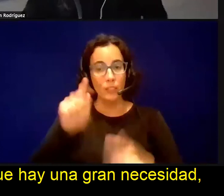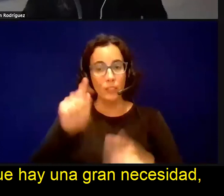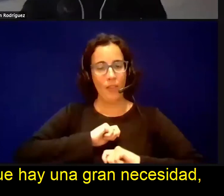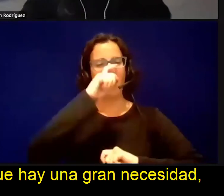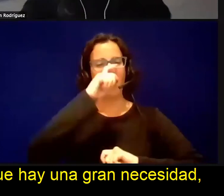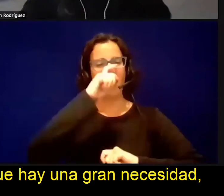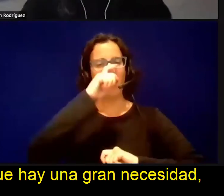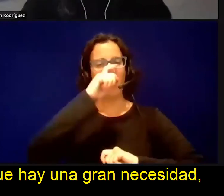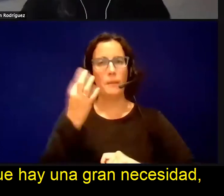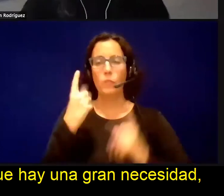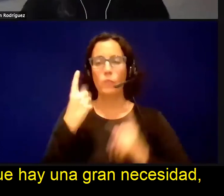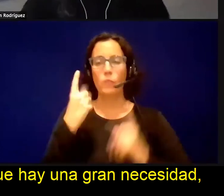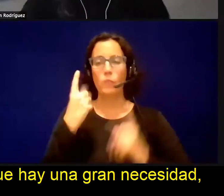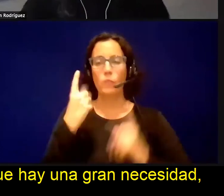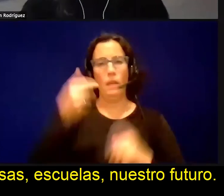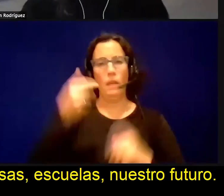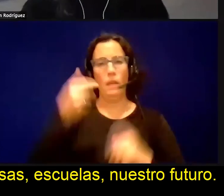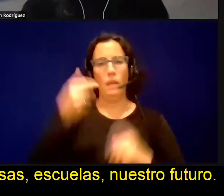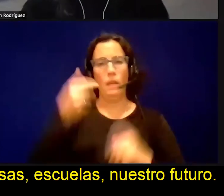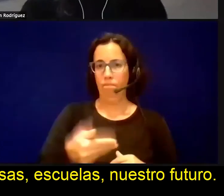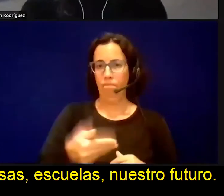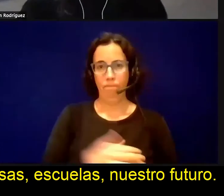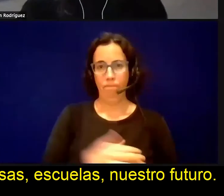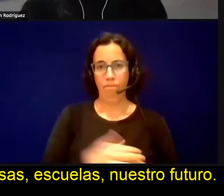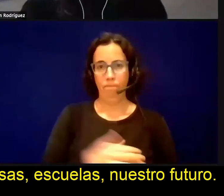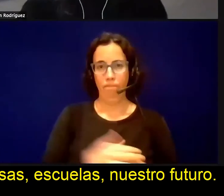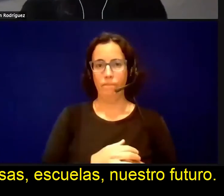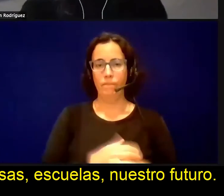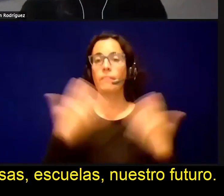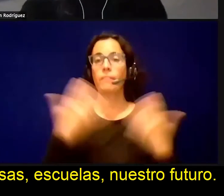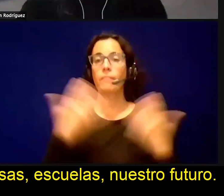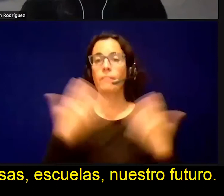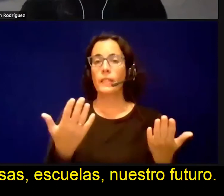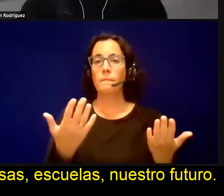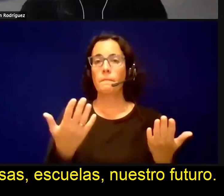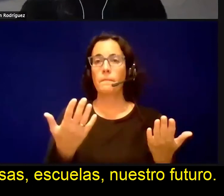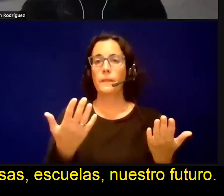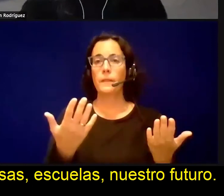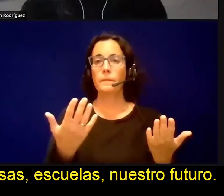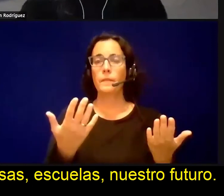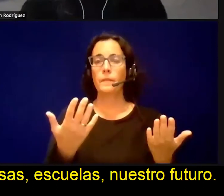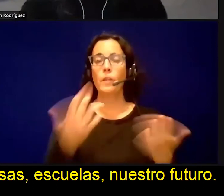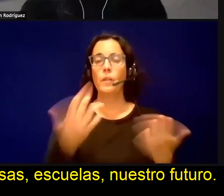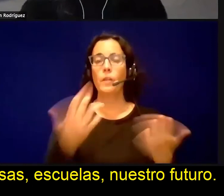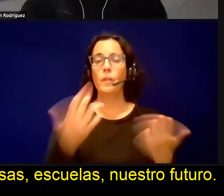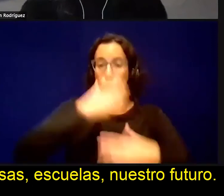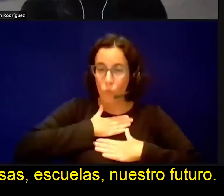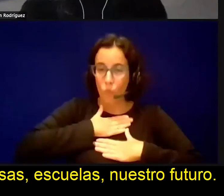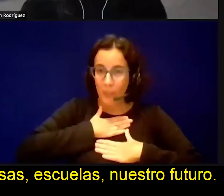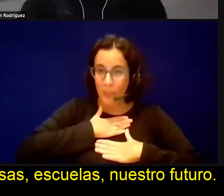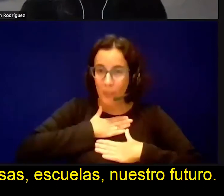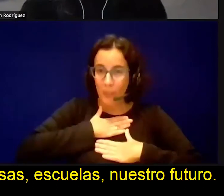necesidad y que no es la responsabilidad de otros, sino es nuestra responsabilidad,